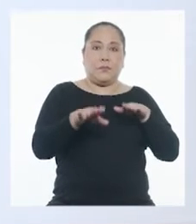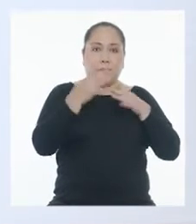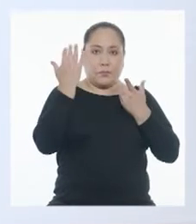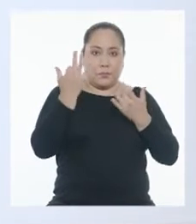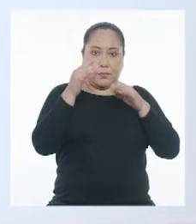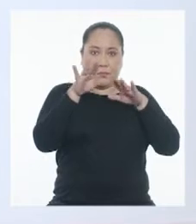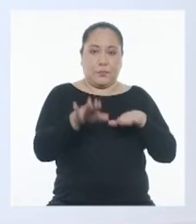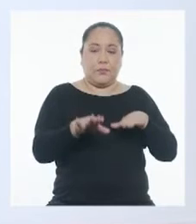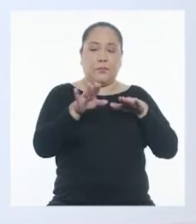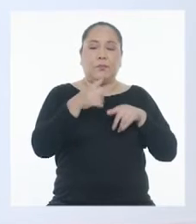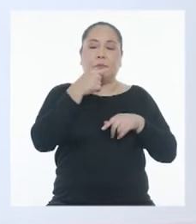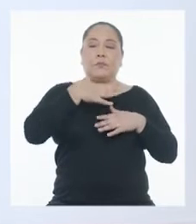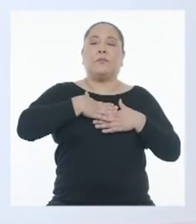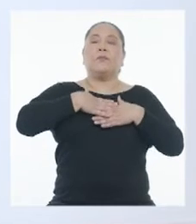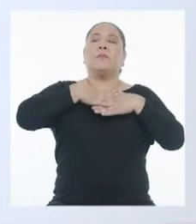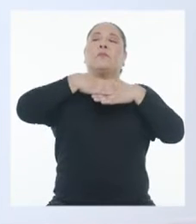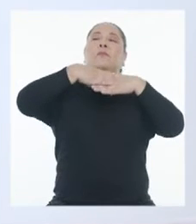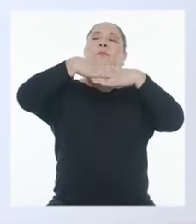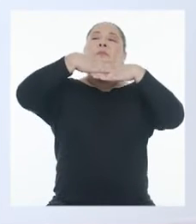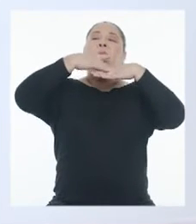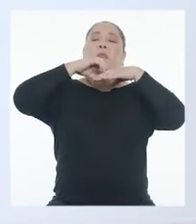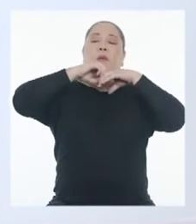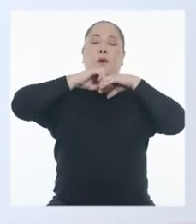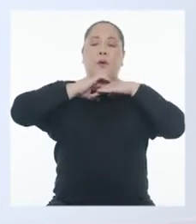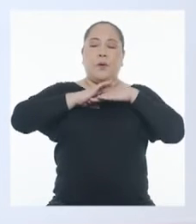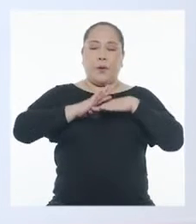más. Respiro y...